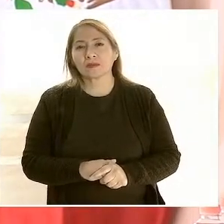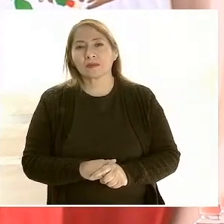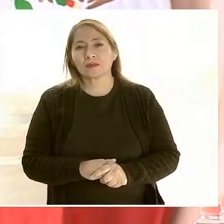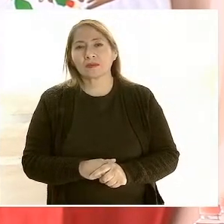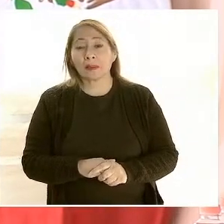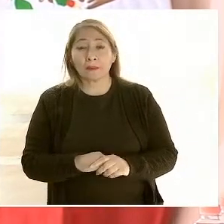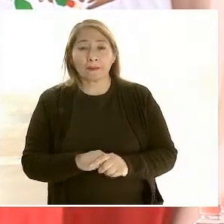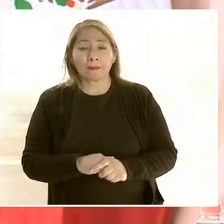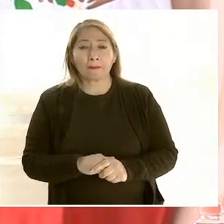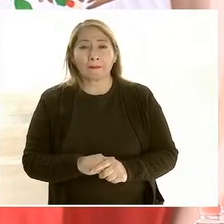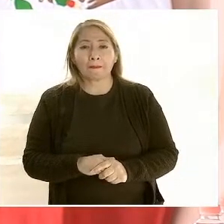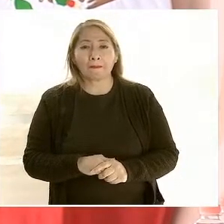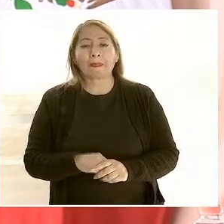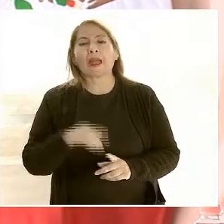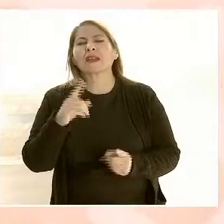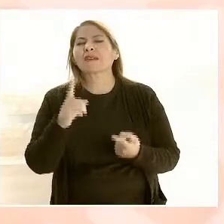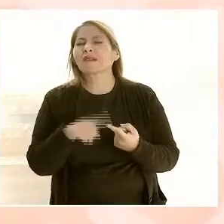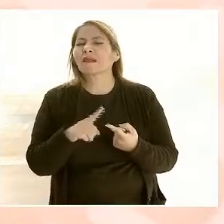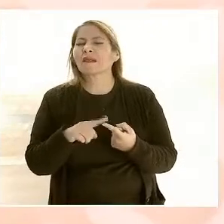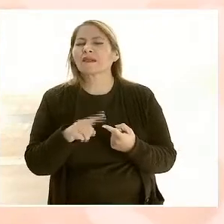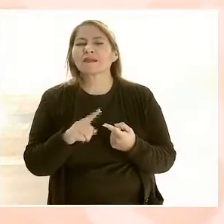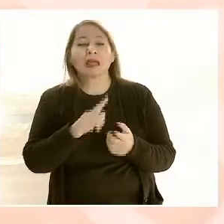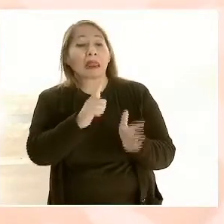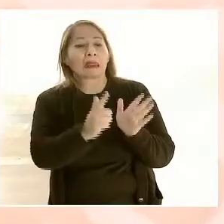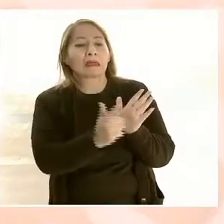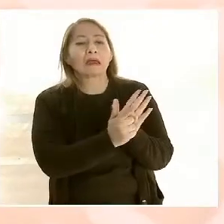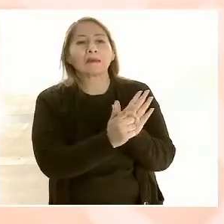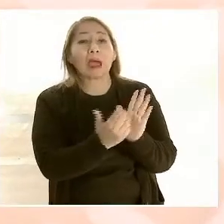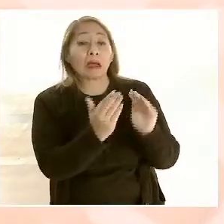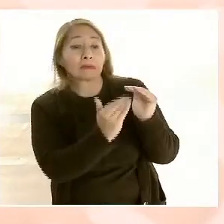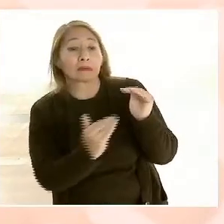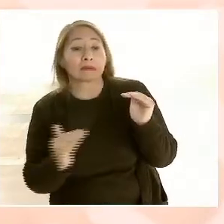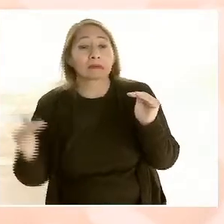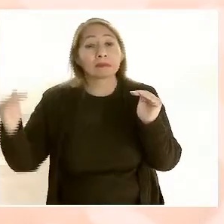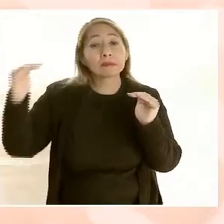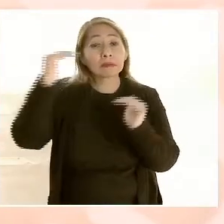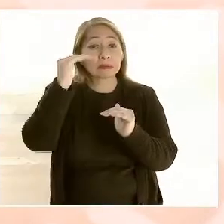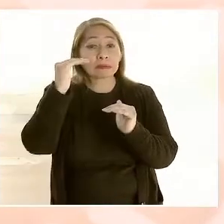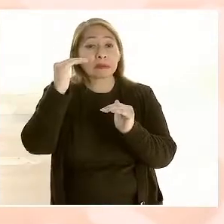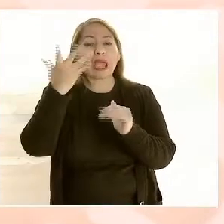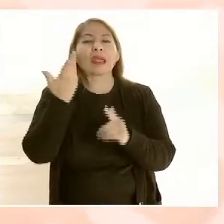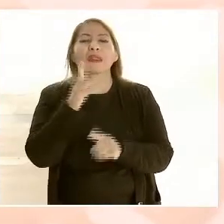que el comandante supremo de las Fuerzas Armadas